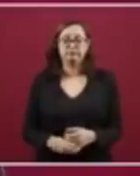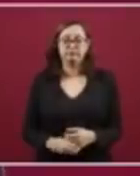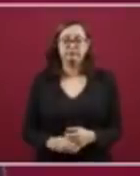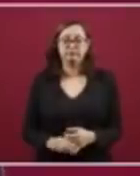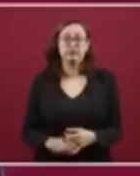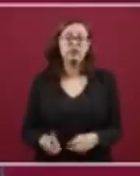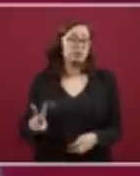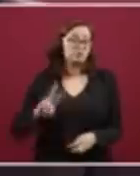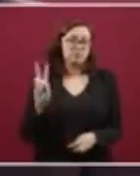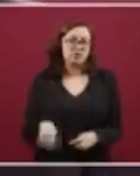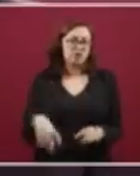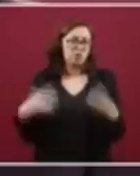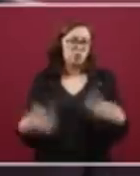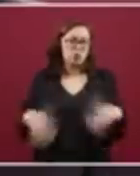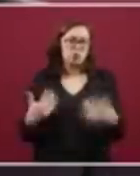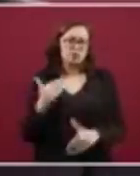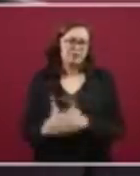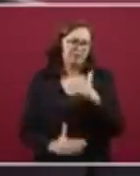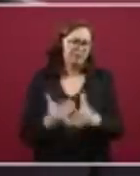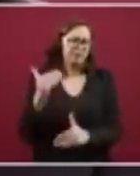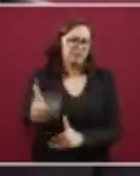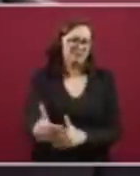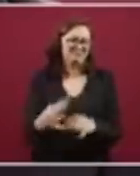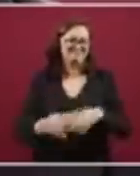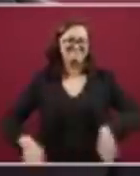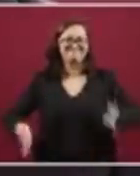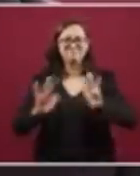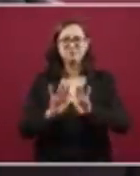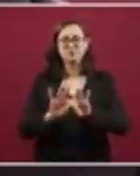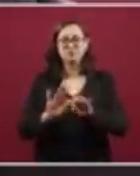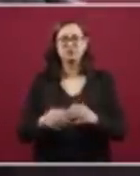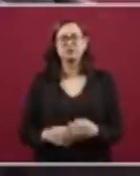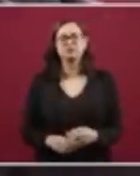avance importantísimo. Y primero,